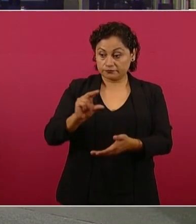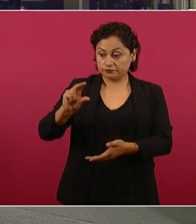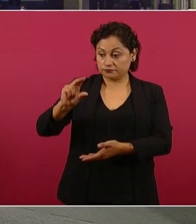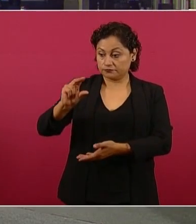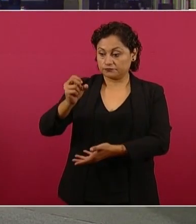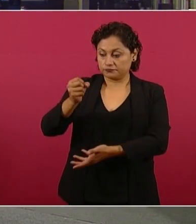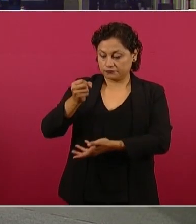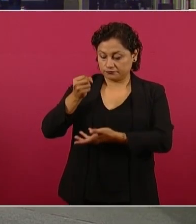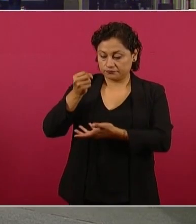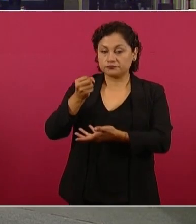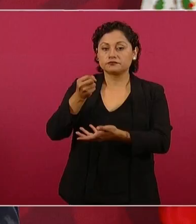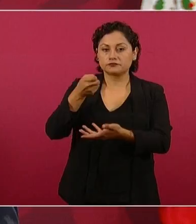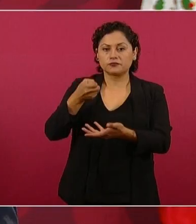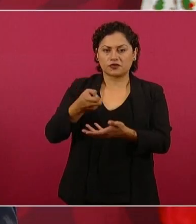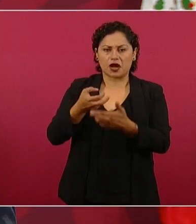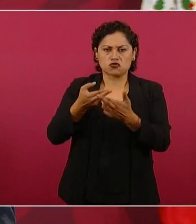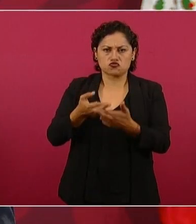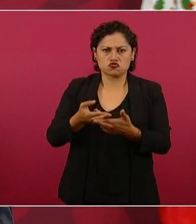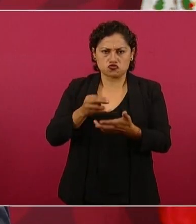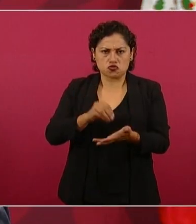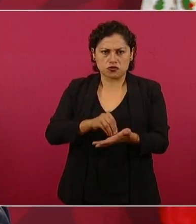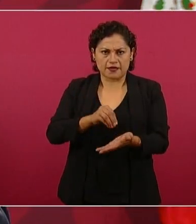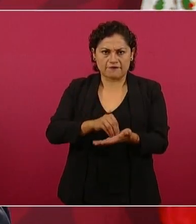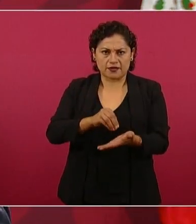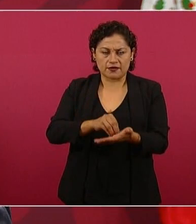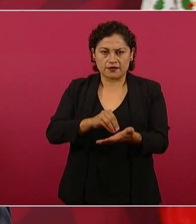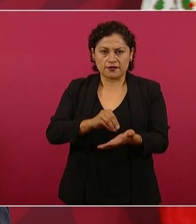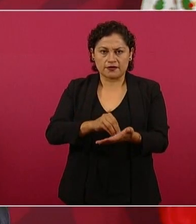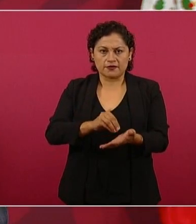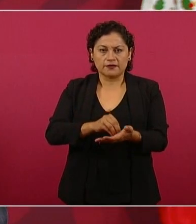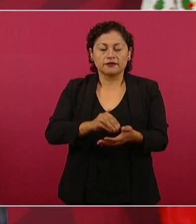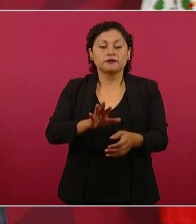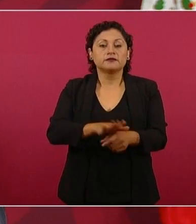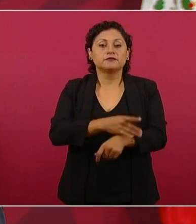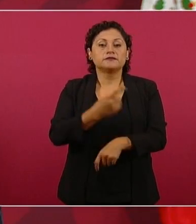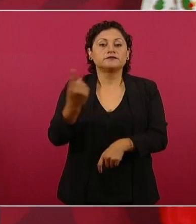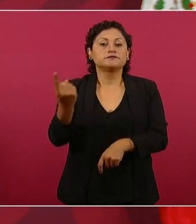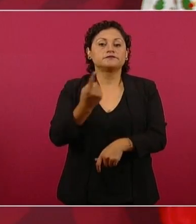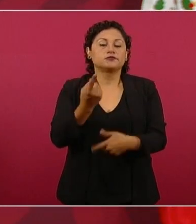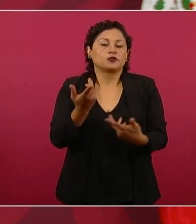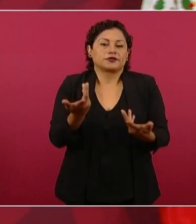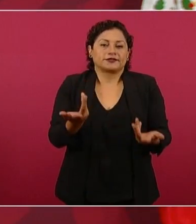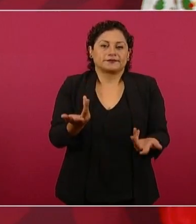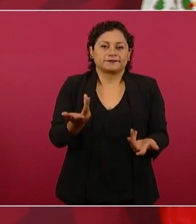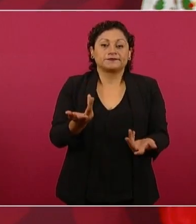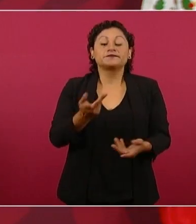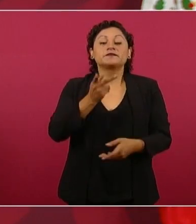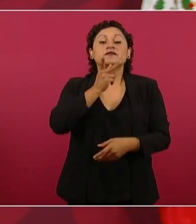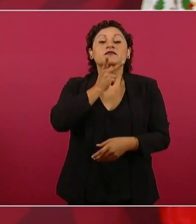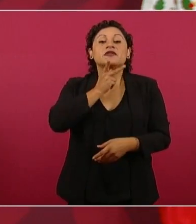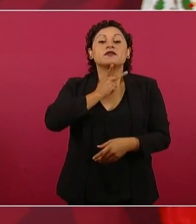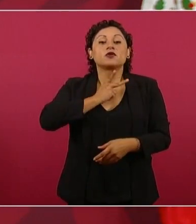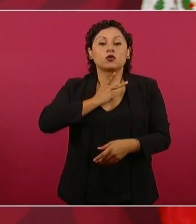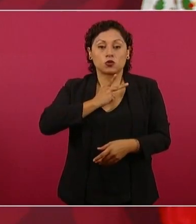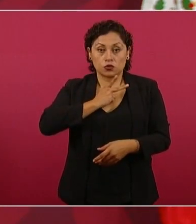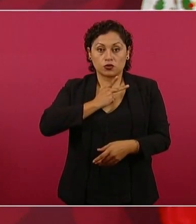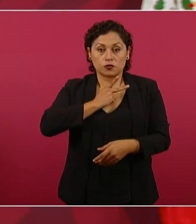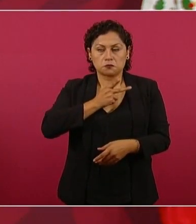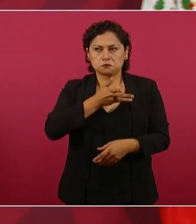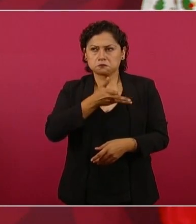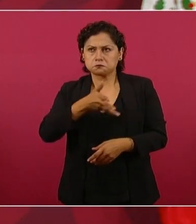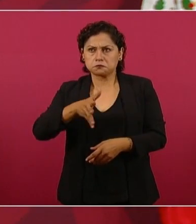una cantidad de recursos, porque el petróleo está en